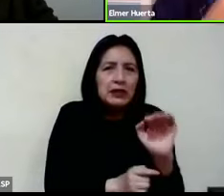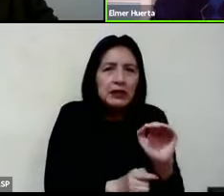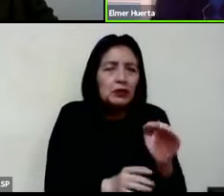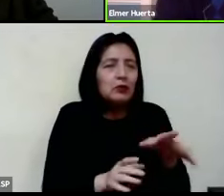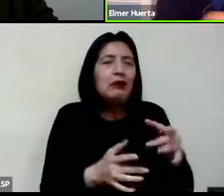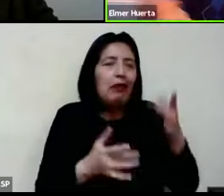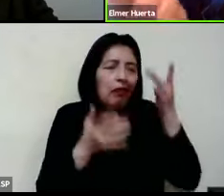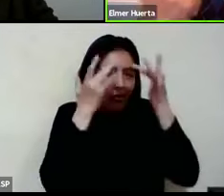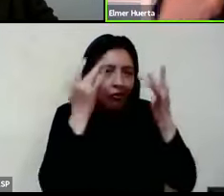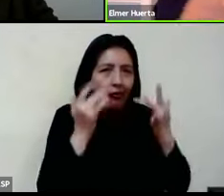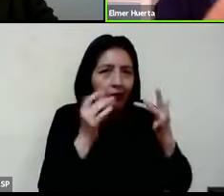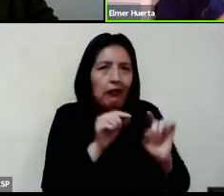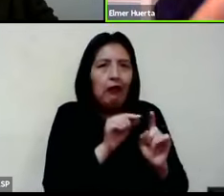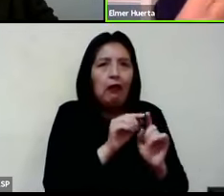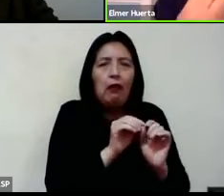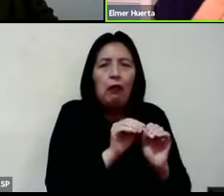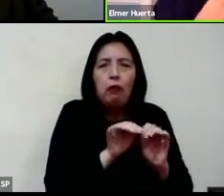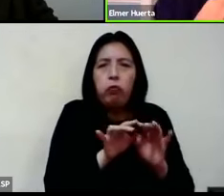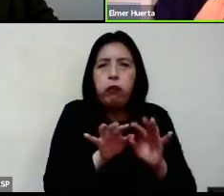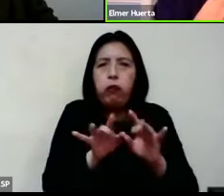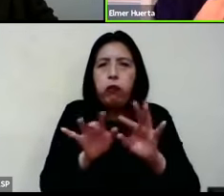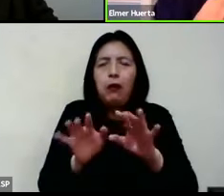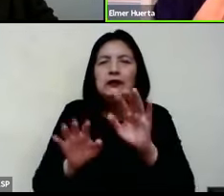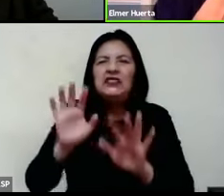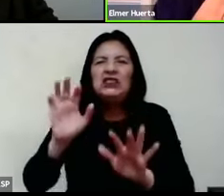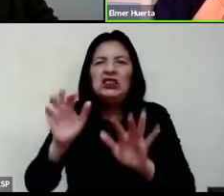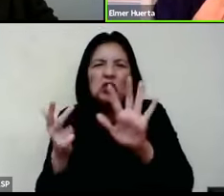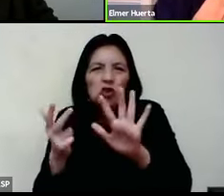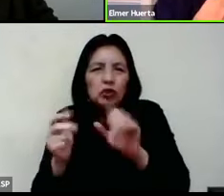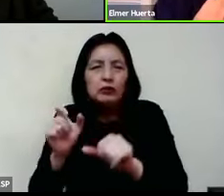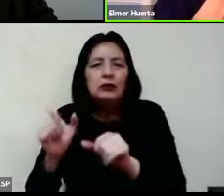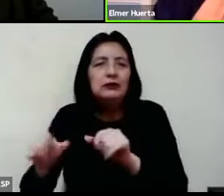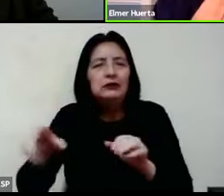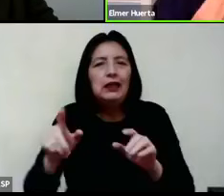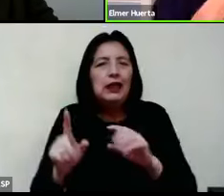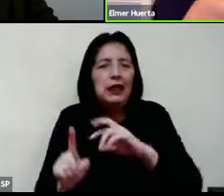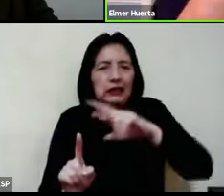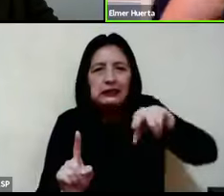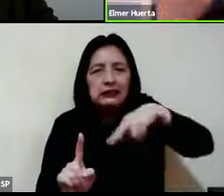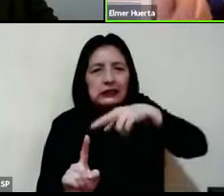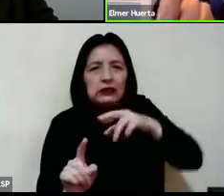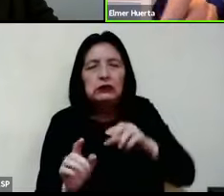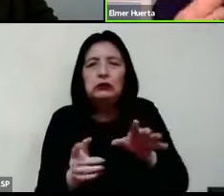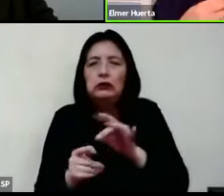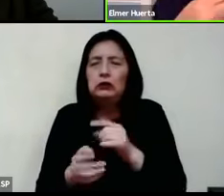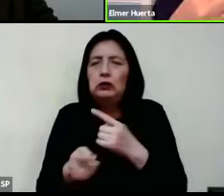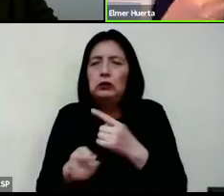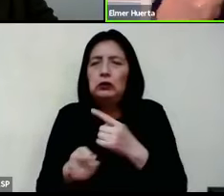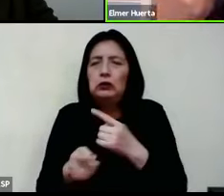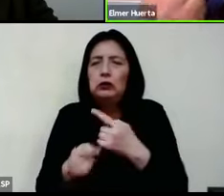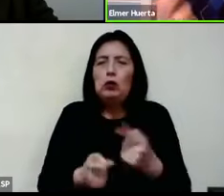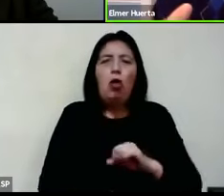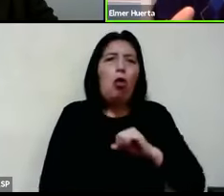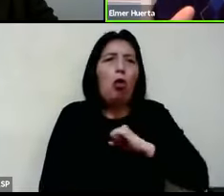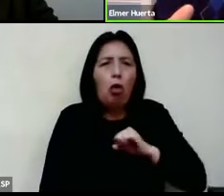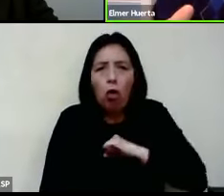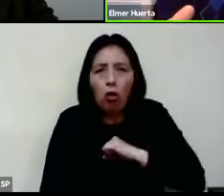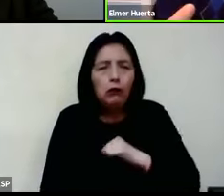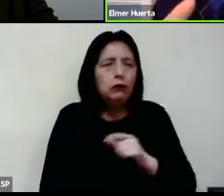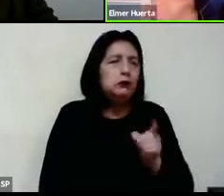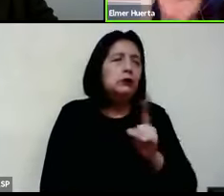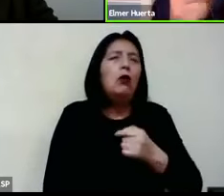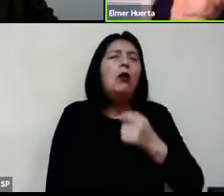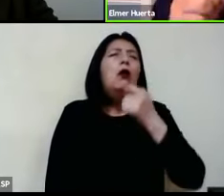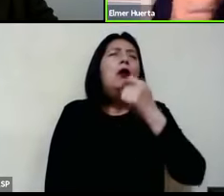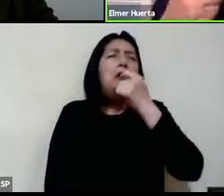contagiado puede contagiar a 18 miembros alrededor. Y no lo hace con la tos ni con el